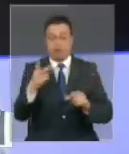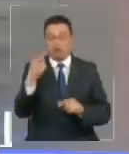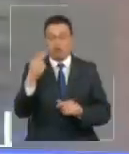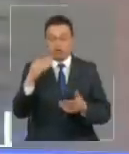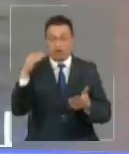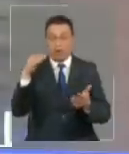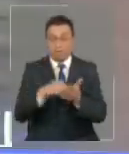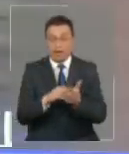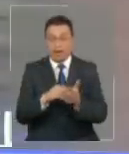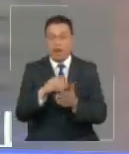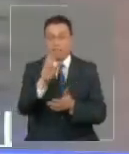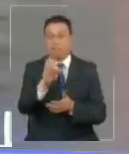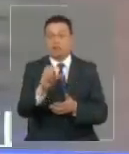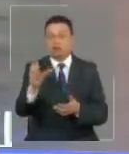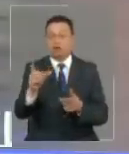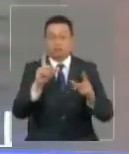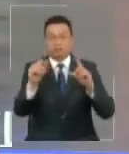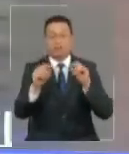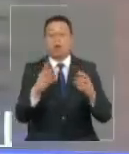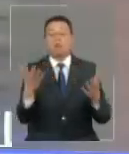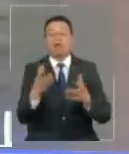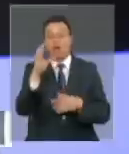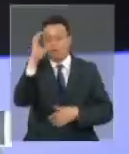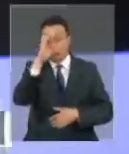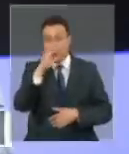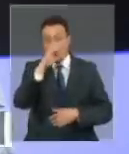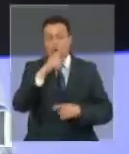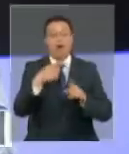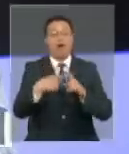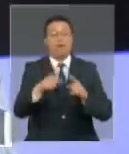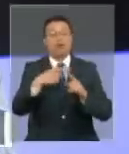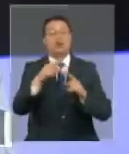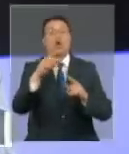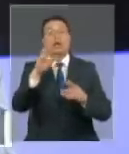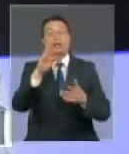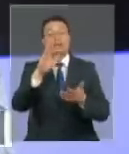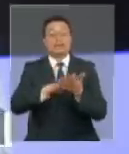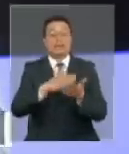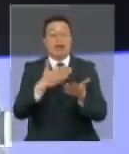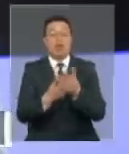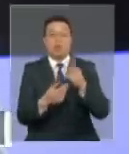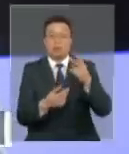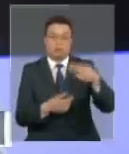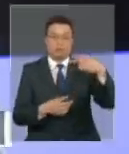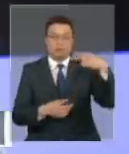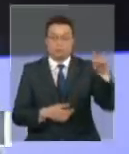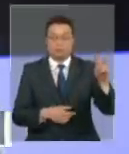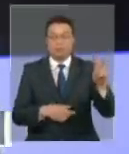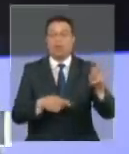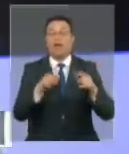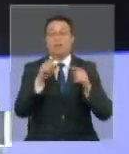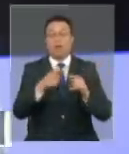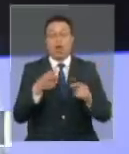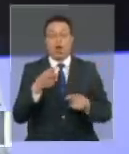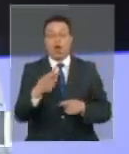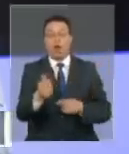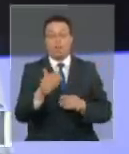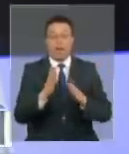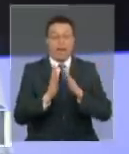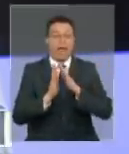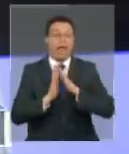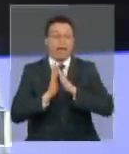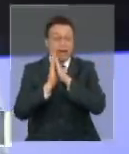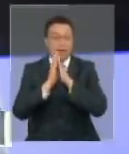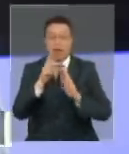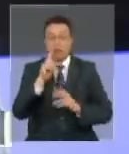12.000 percapitantes en la comuna de Recoleta porque están buscando una alternativa de salud primaria distinta. Respecto de la compra de camas, no tengo